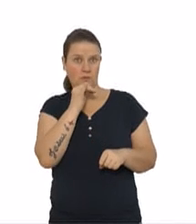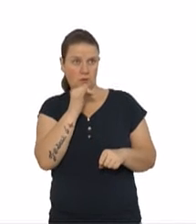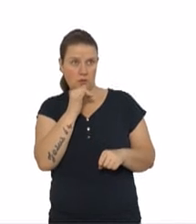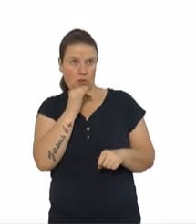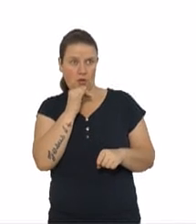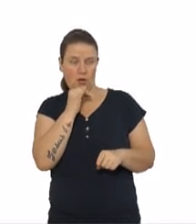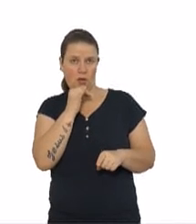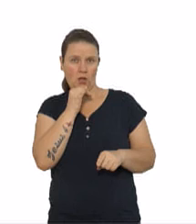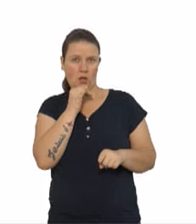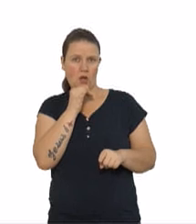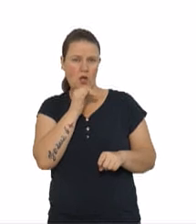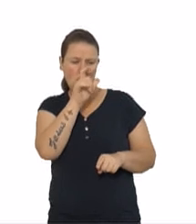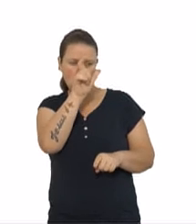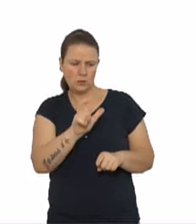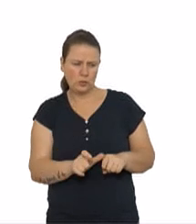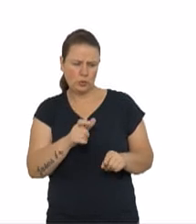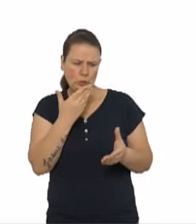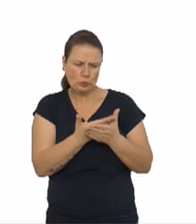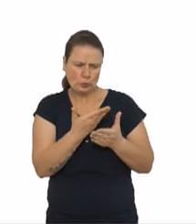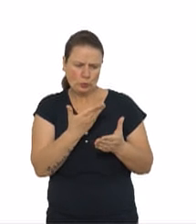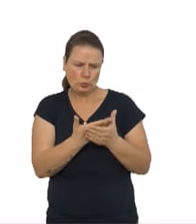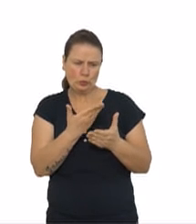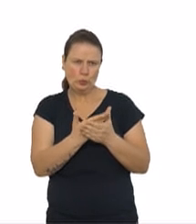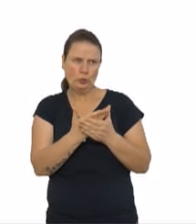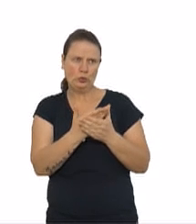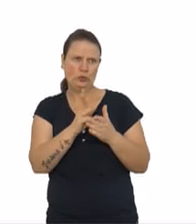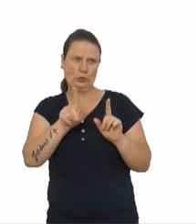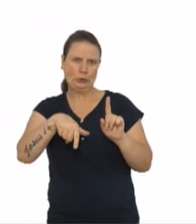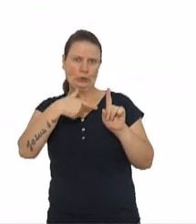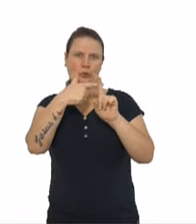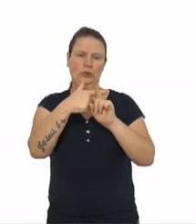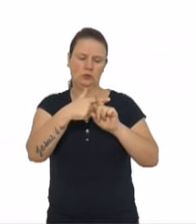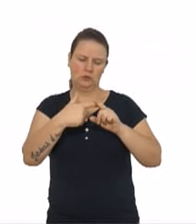El estudiante quiere estudiar más en classroom.